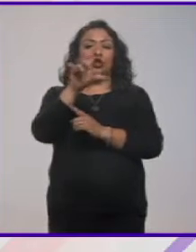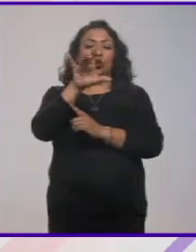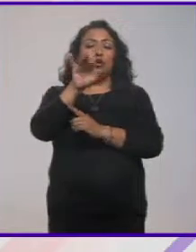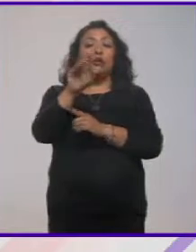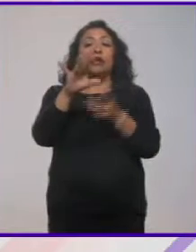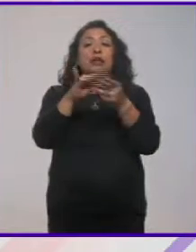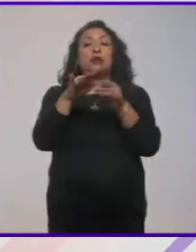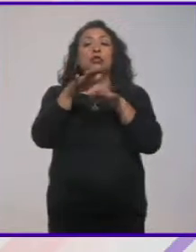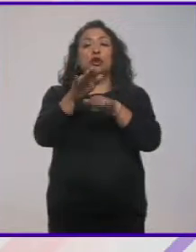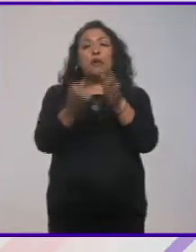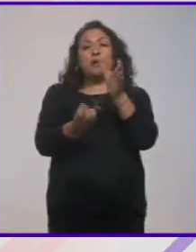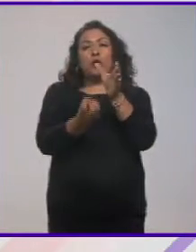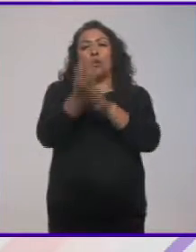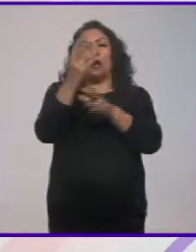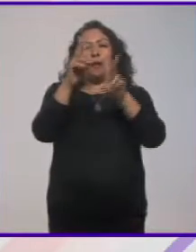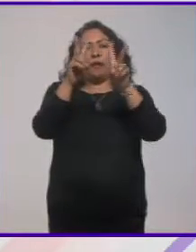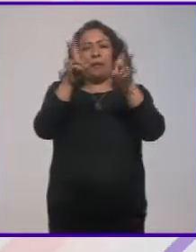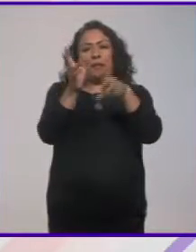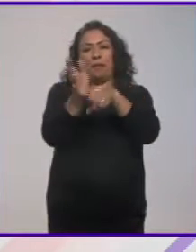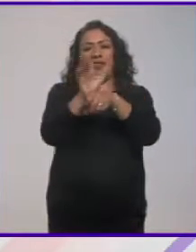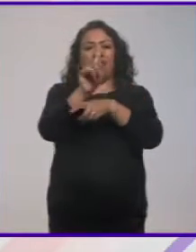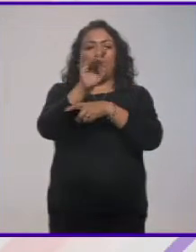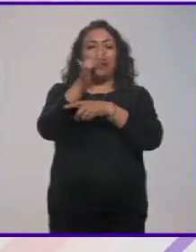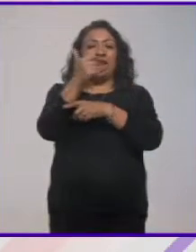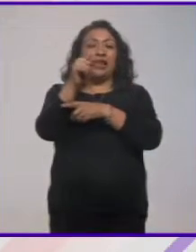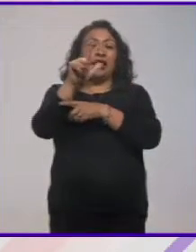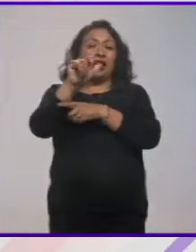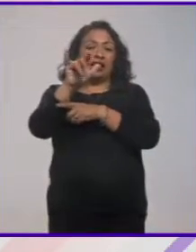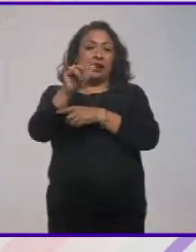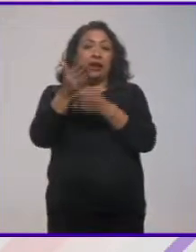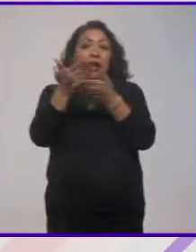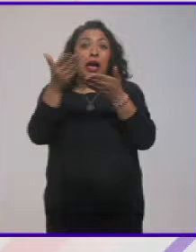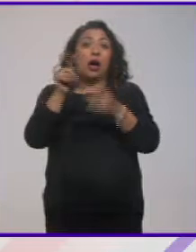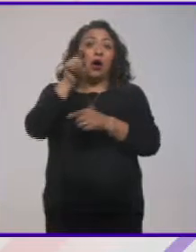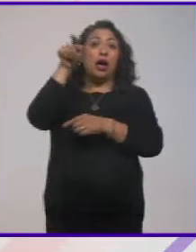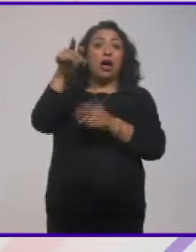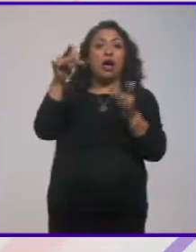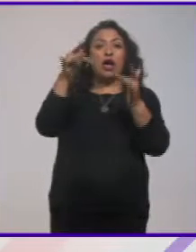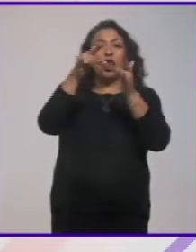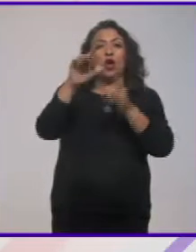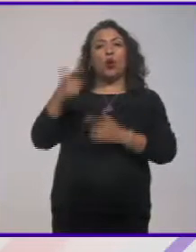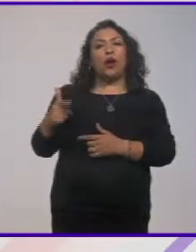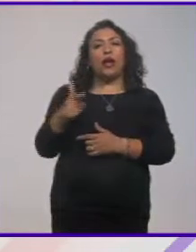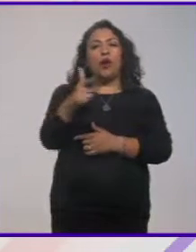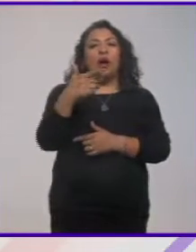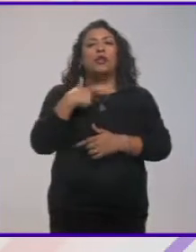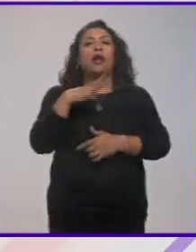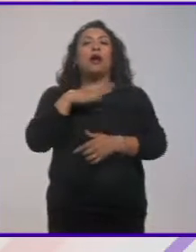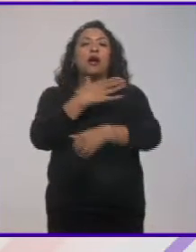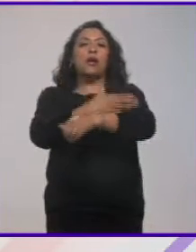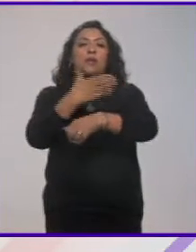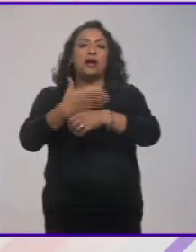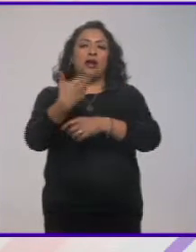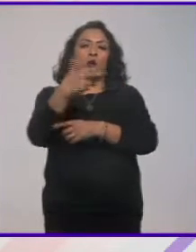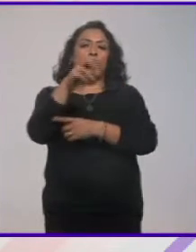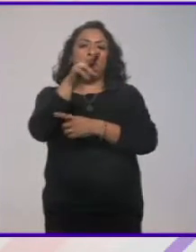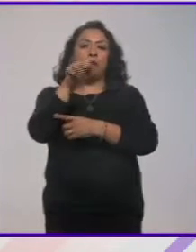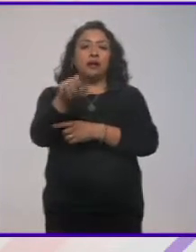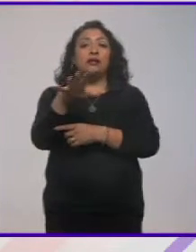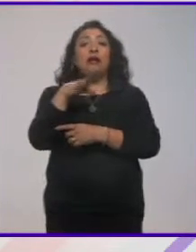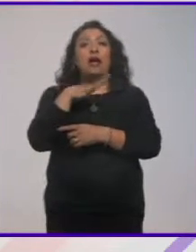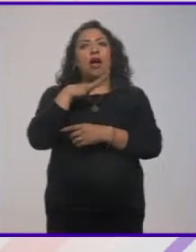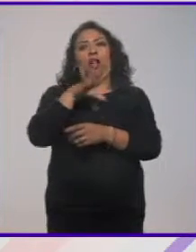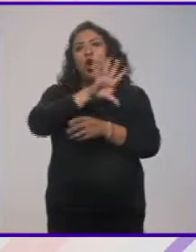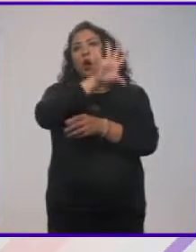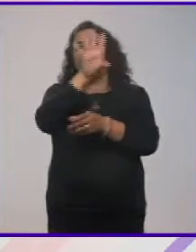del próximo estreno de la película Tamara y la Catarina. Pero antes de todo eso, vamos a Guanajuato, donde se encuentra mi compañero Wemansin Rodríguez, quien nos